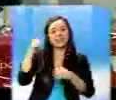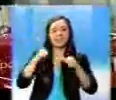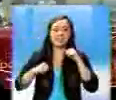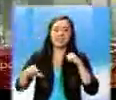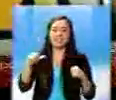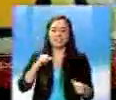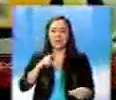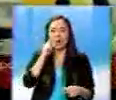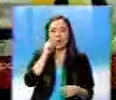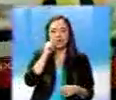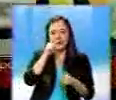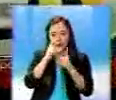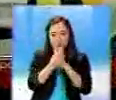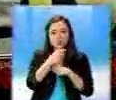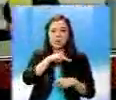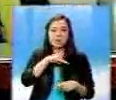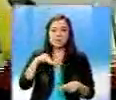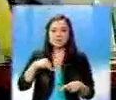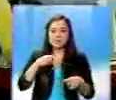¡Gracias!